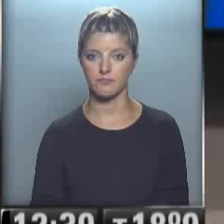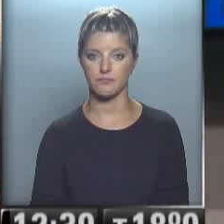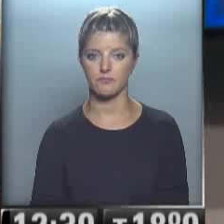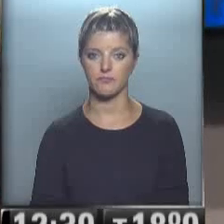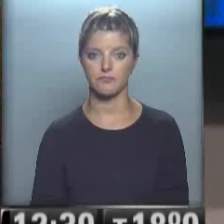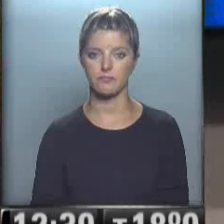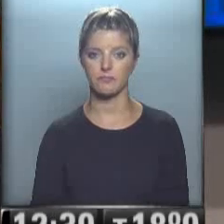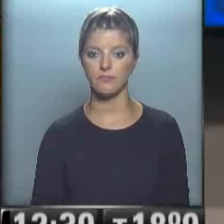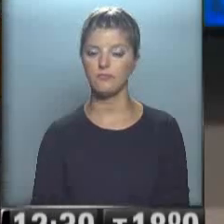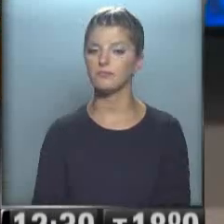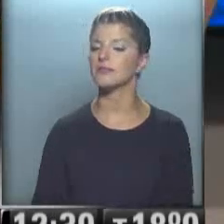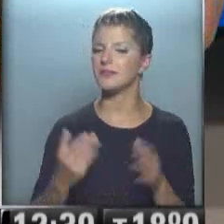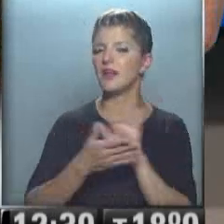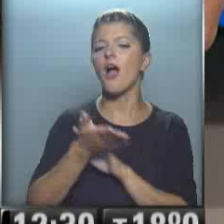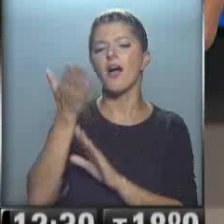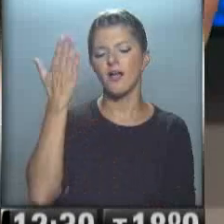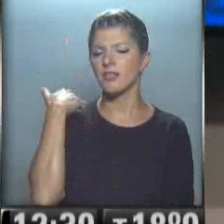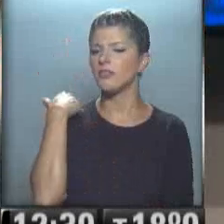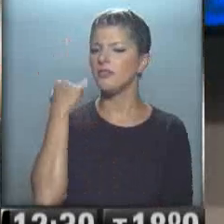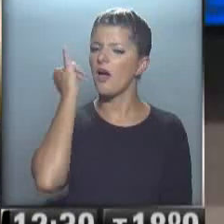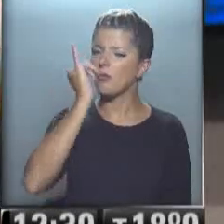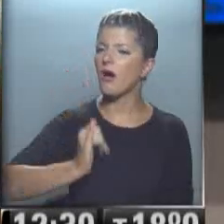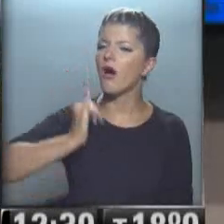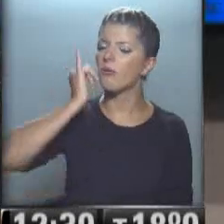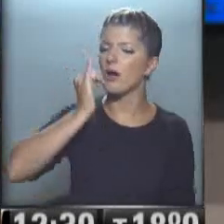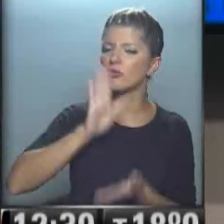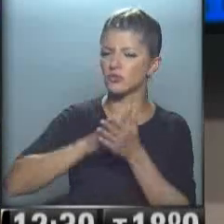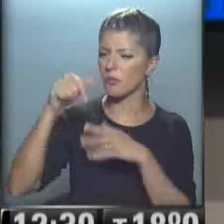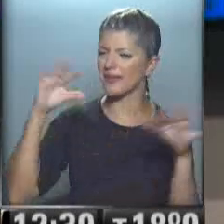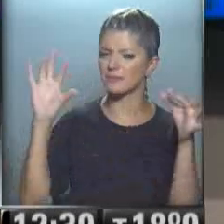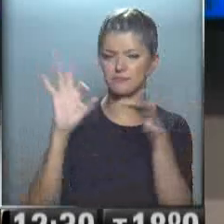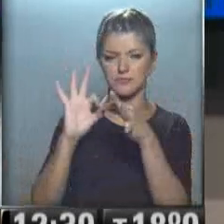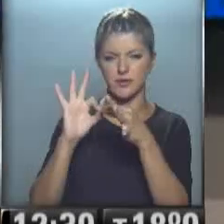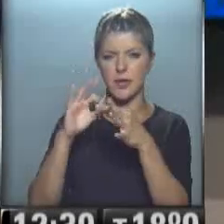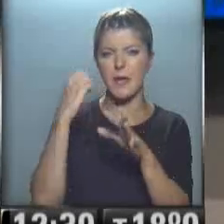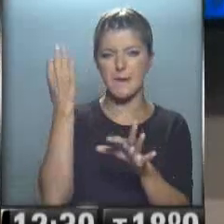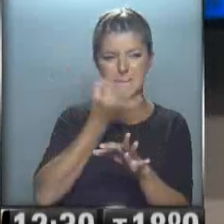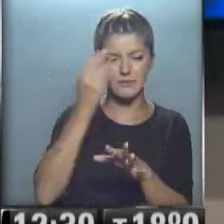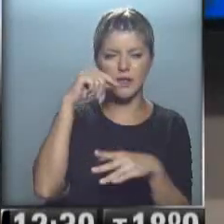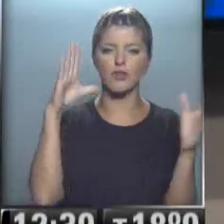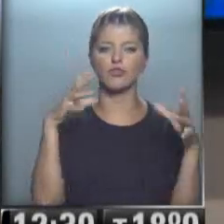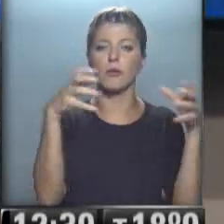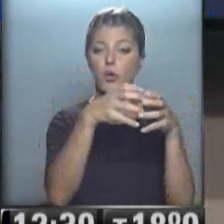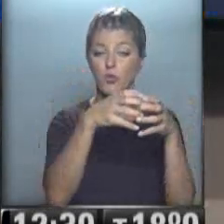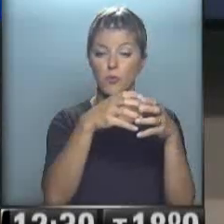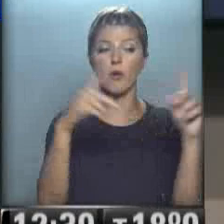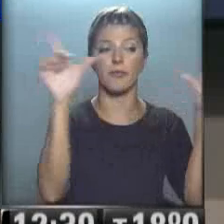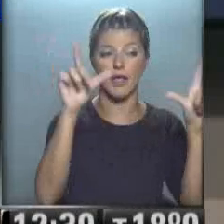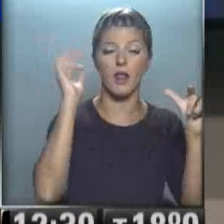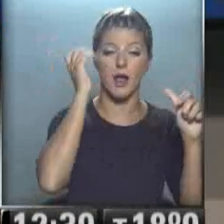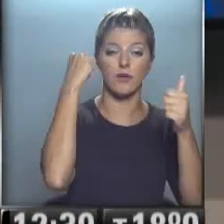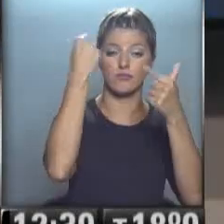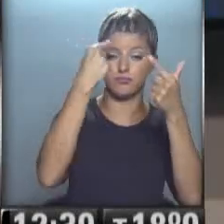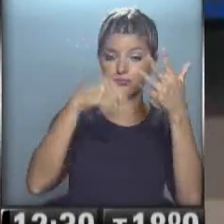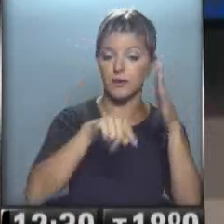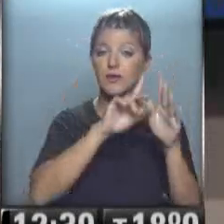nación Cuántas veces hemos hablado aquí de esta relación tan especial de los medios de comunicación y los partidos políticos y el hecho que en varios